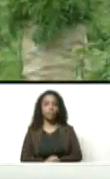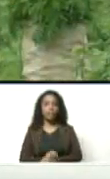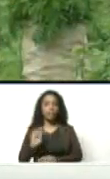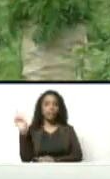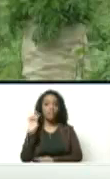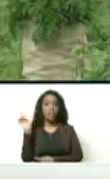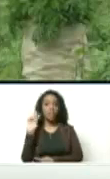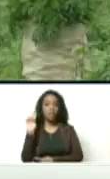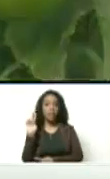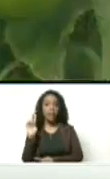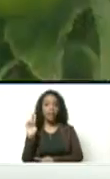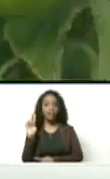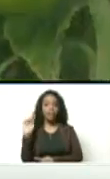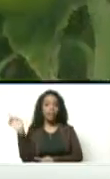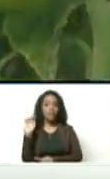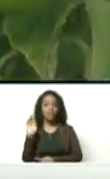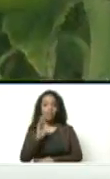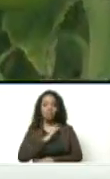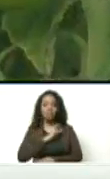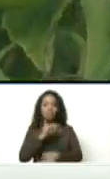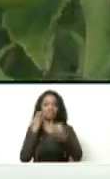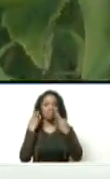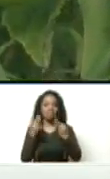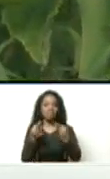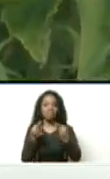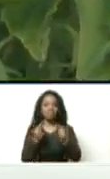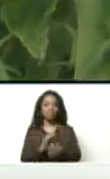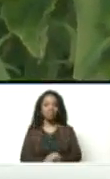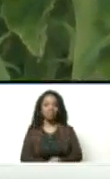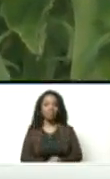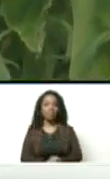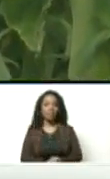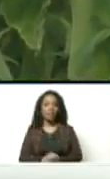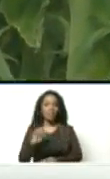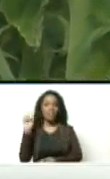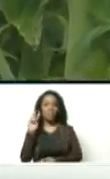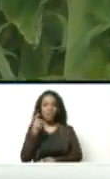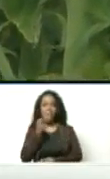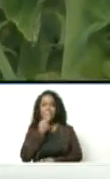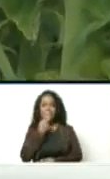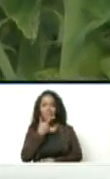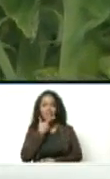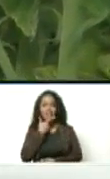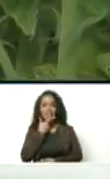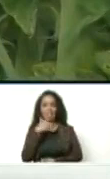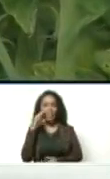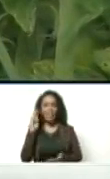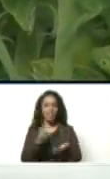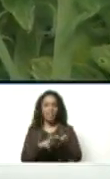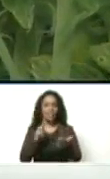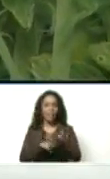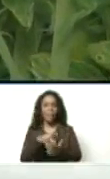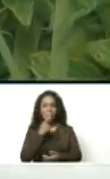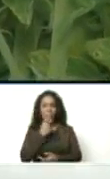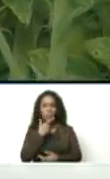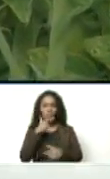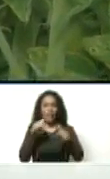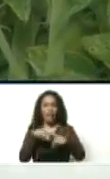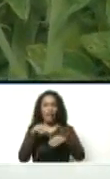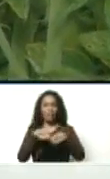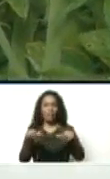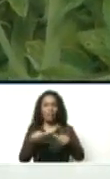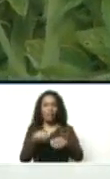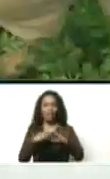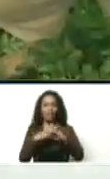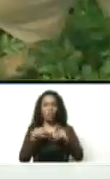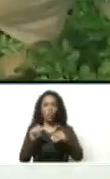Venezuela es Venezuela, chicos. Venezuela es hermosa. De verdad es hermosa esta tierra.